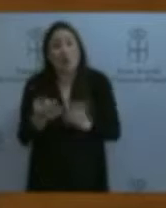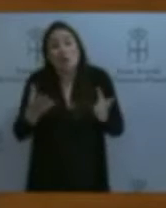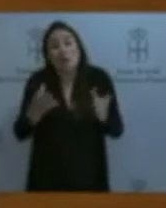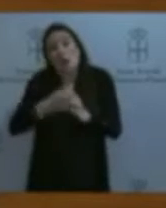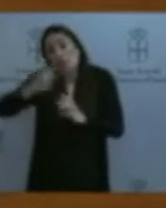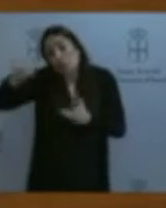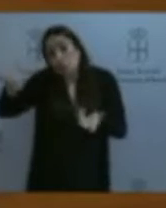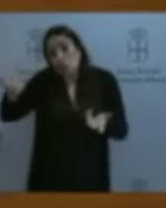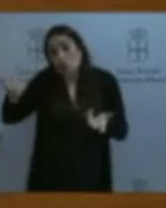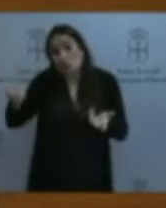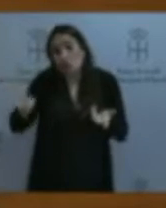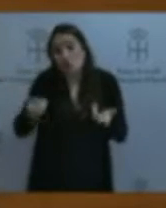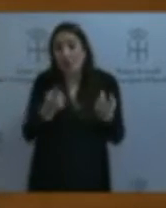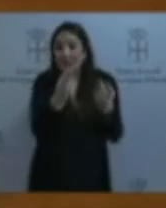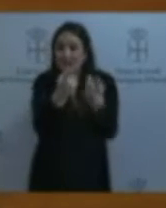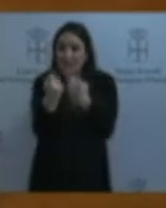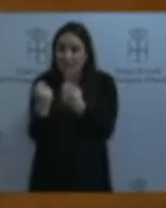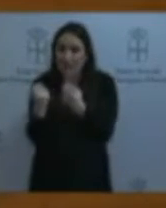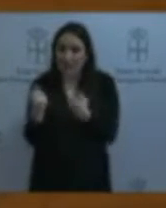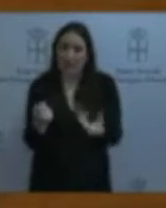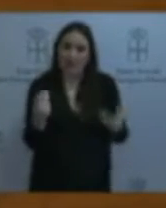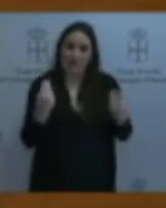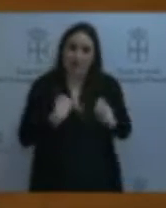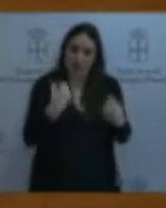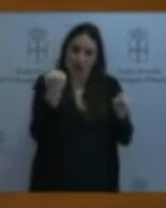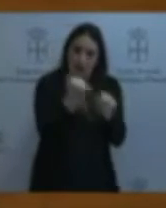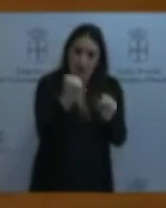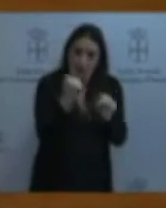los otros, las necesidades de la conciliación de la vida laboral y